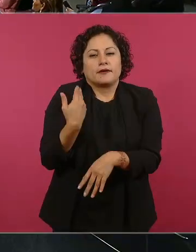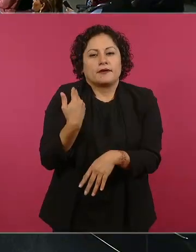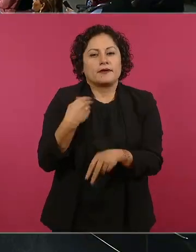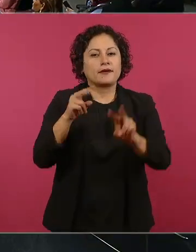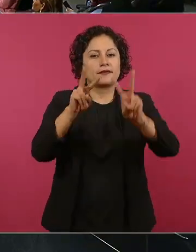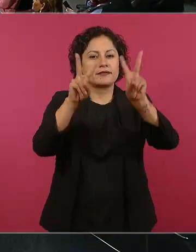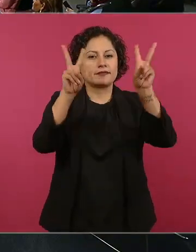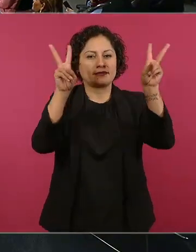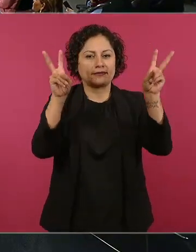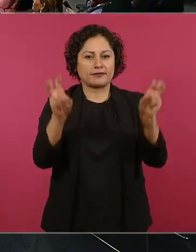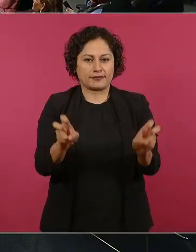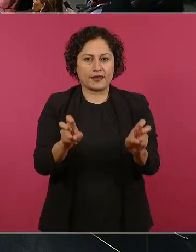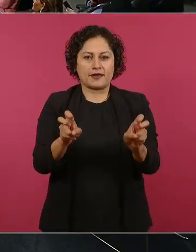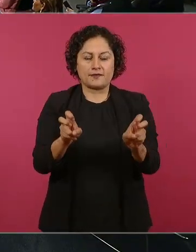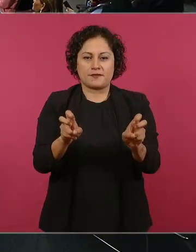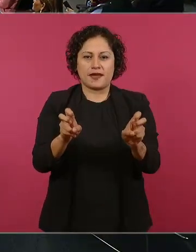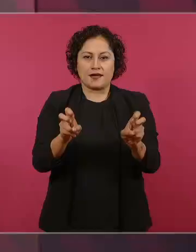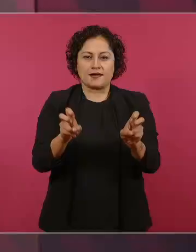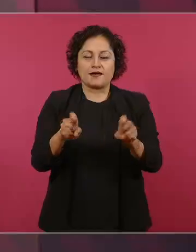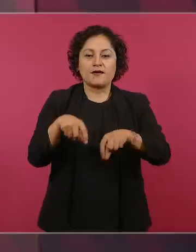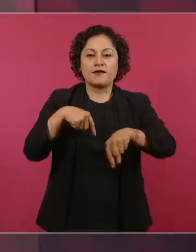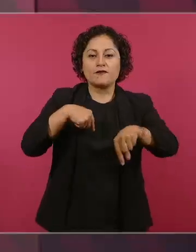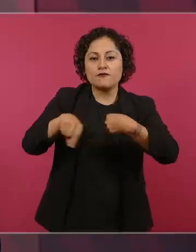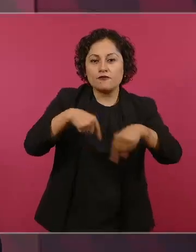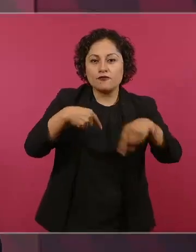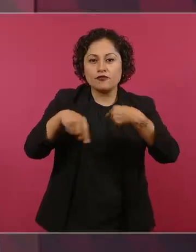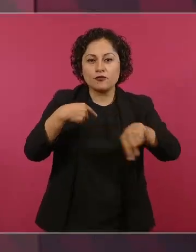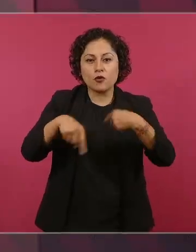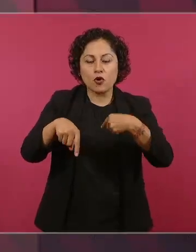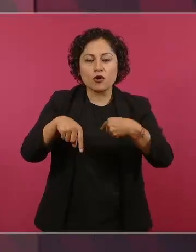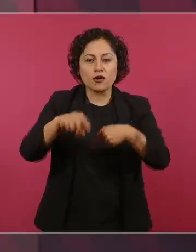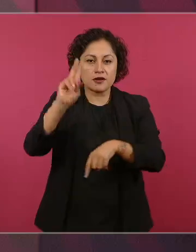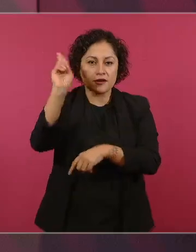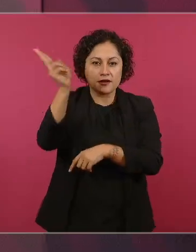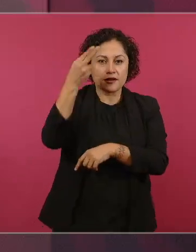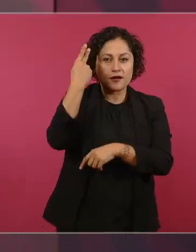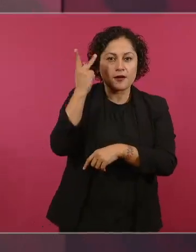de que los Pumas le ganaron al América.